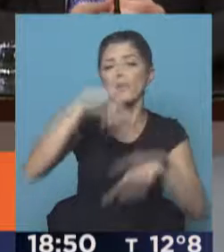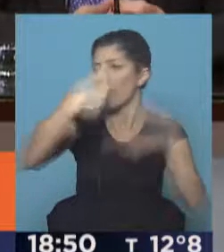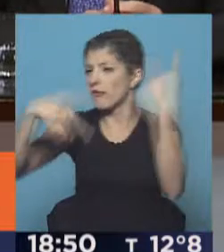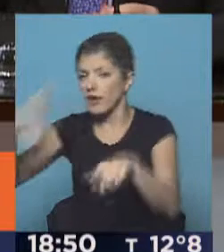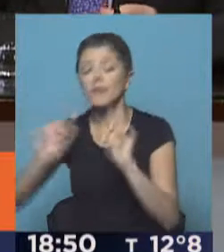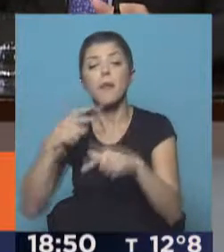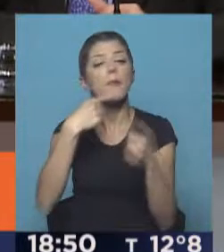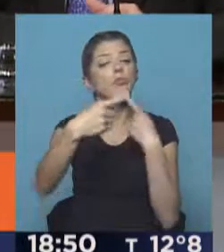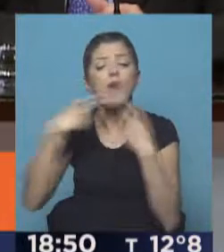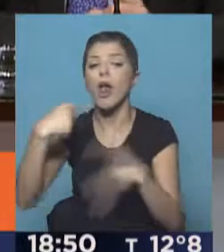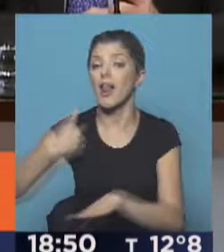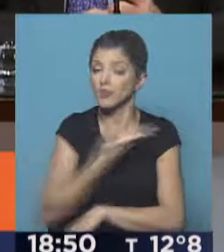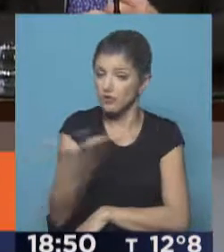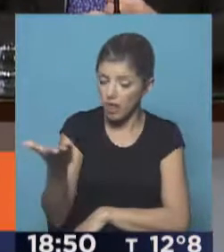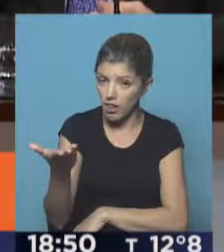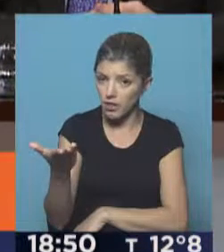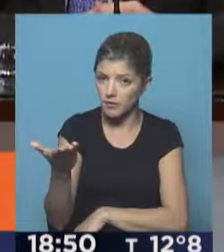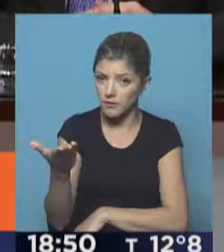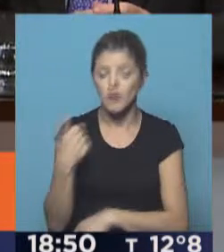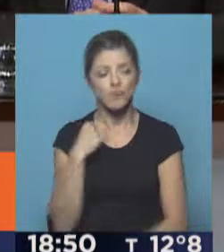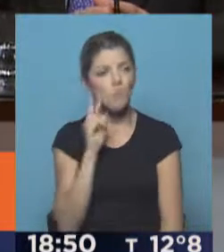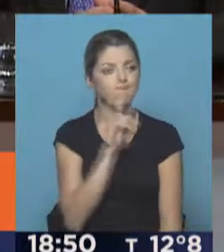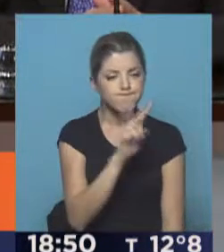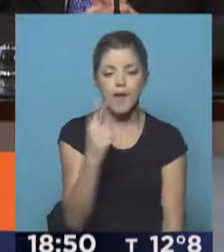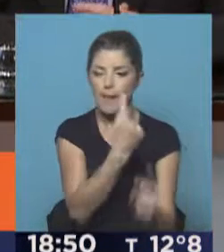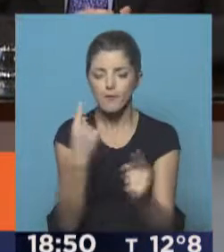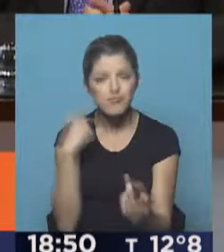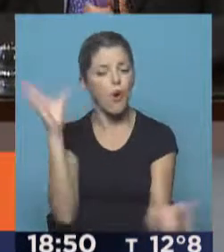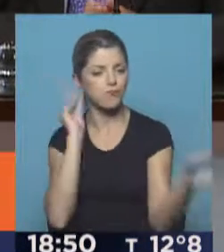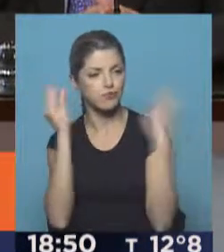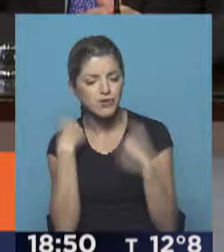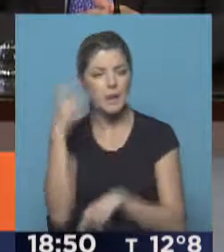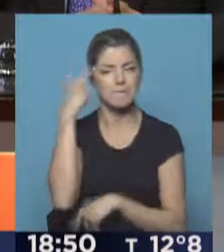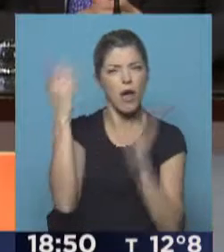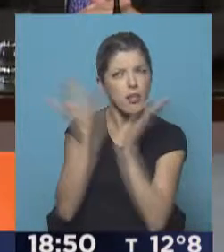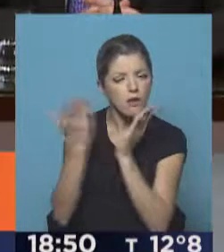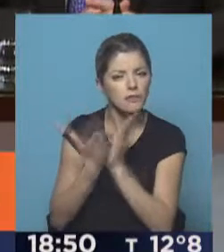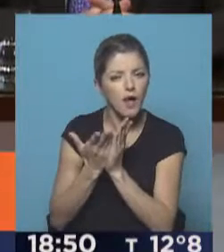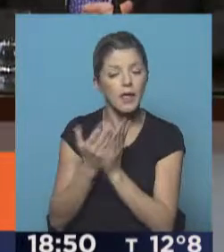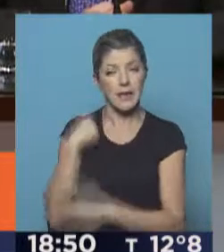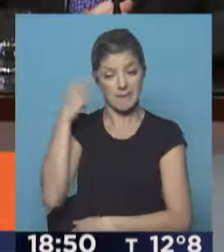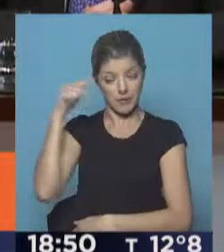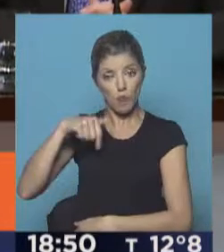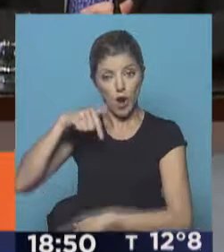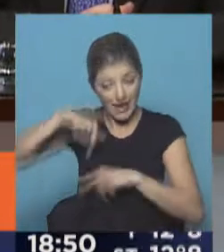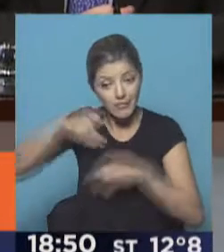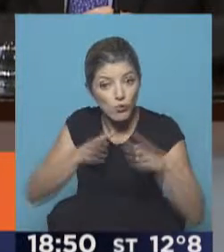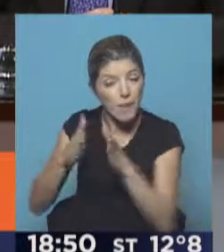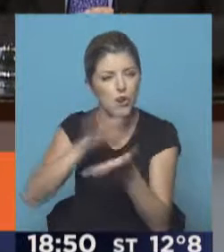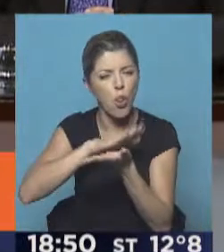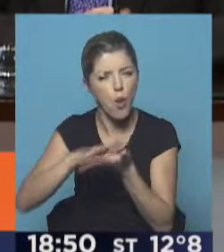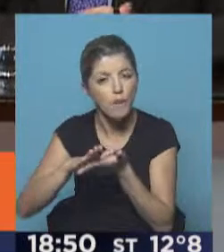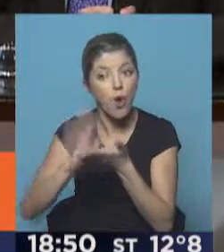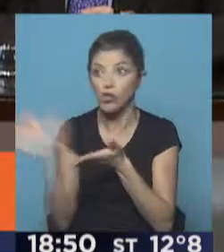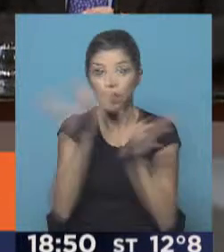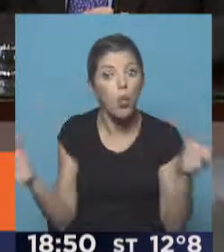sociedad, de escuchar y ver que este camino que estamos recorriendo juntos tiene que tener un equilibrio